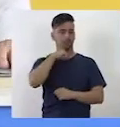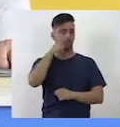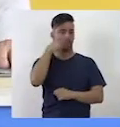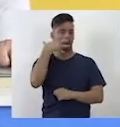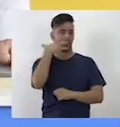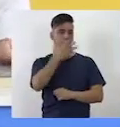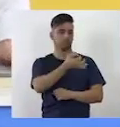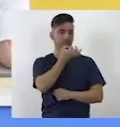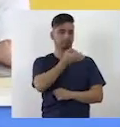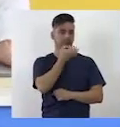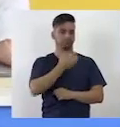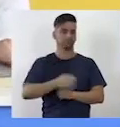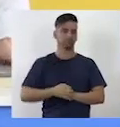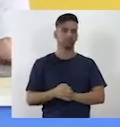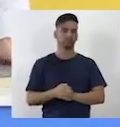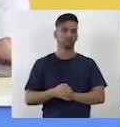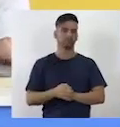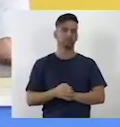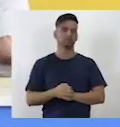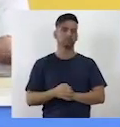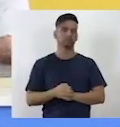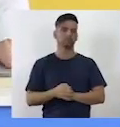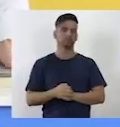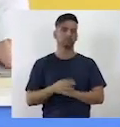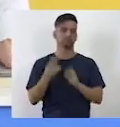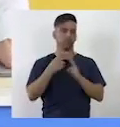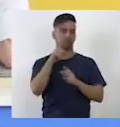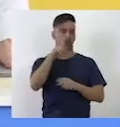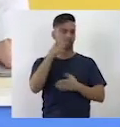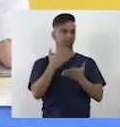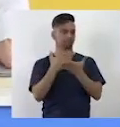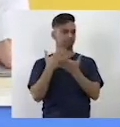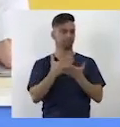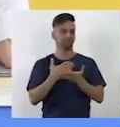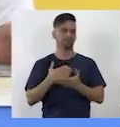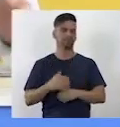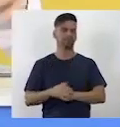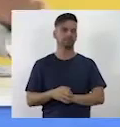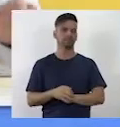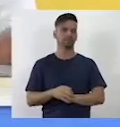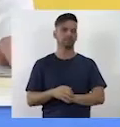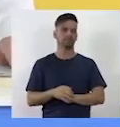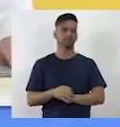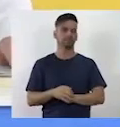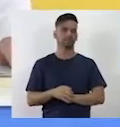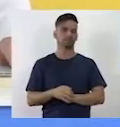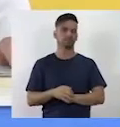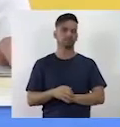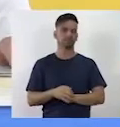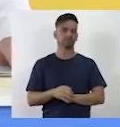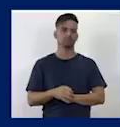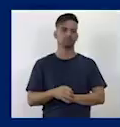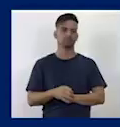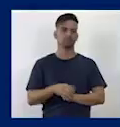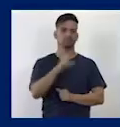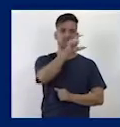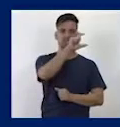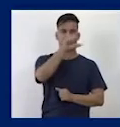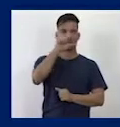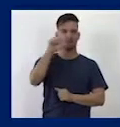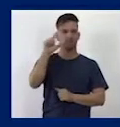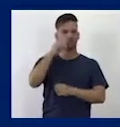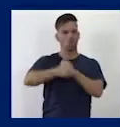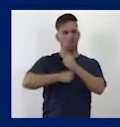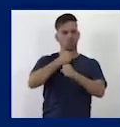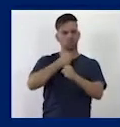mayor peso la que más se explica la que más solidez tiene en su explicación aunque hay otras variantes también que se produce la